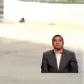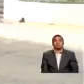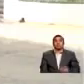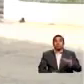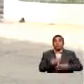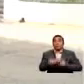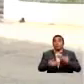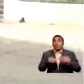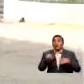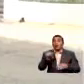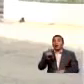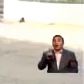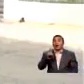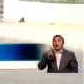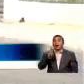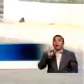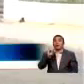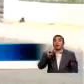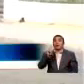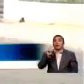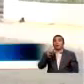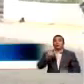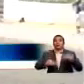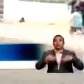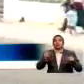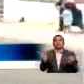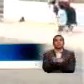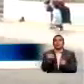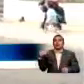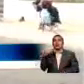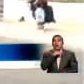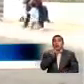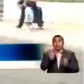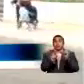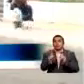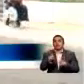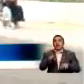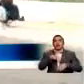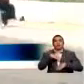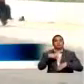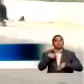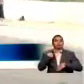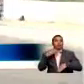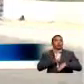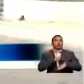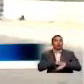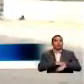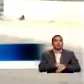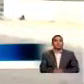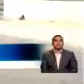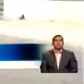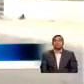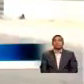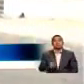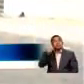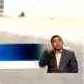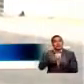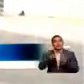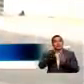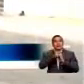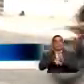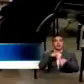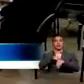El procedimiento abreviado es prácticamente un juicio corto, donde los procesados aceptan el cometimiento del delito a cambio de una